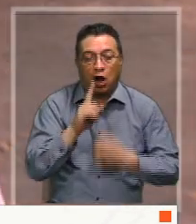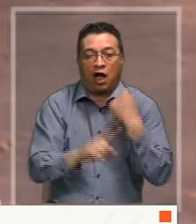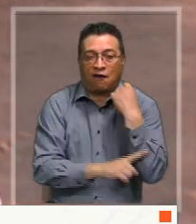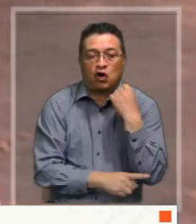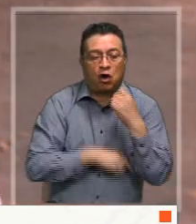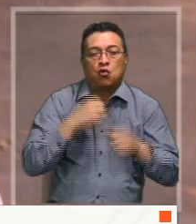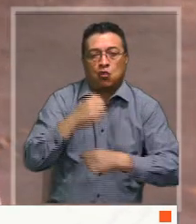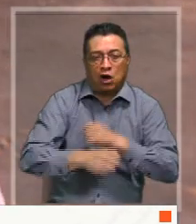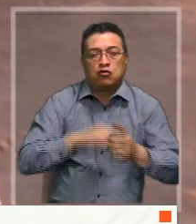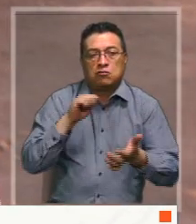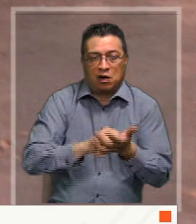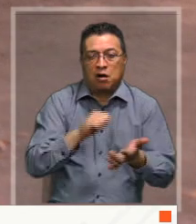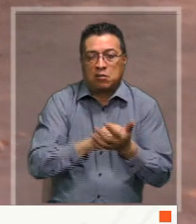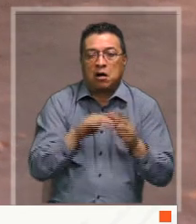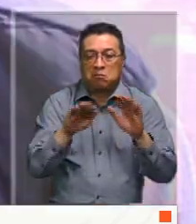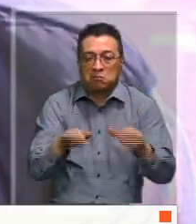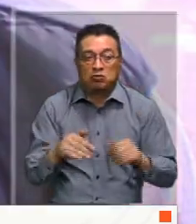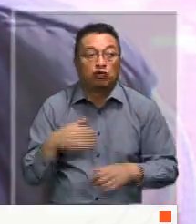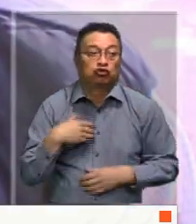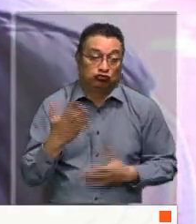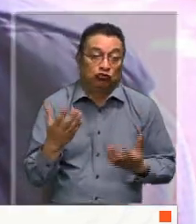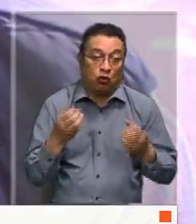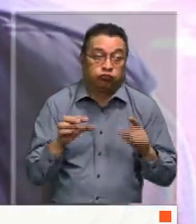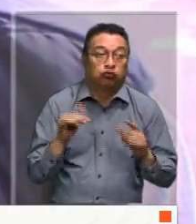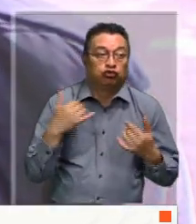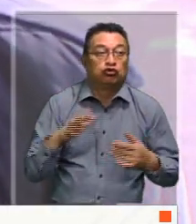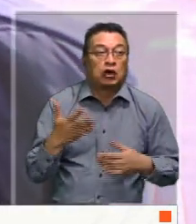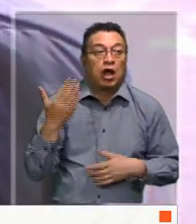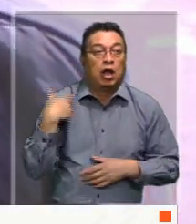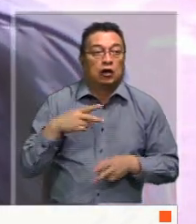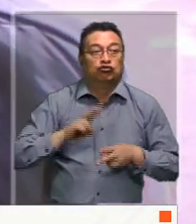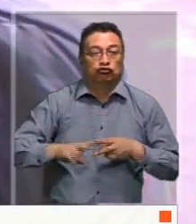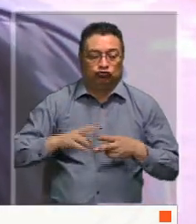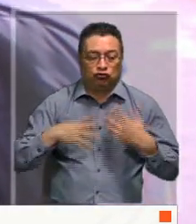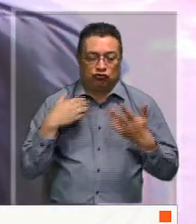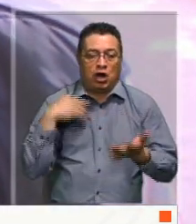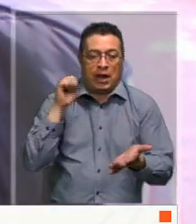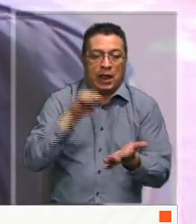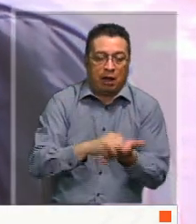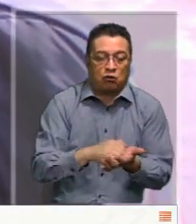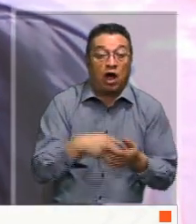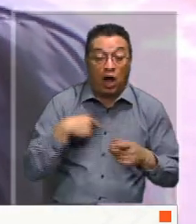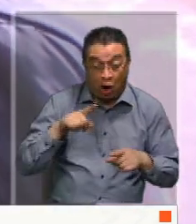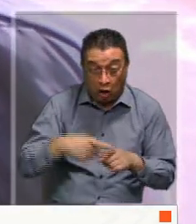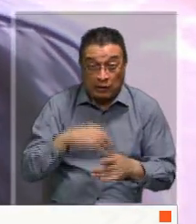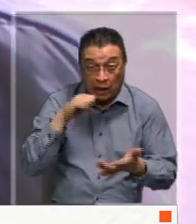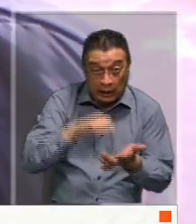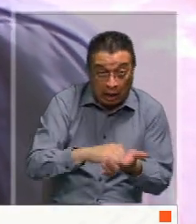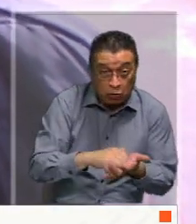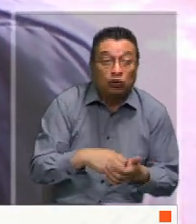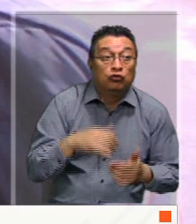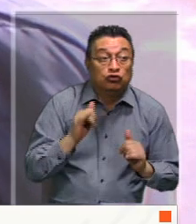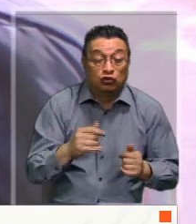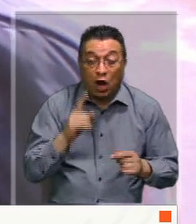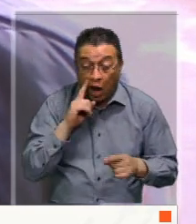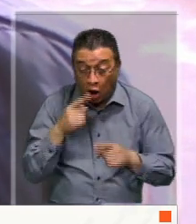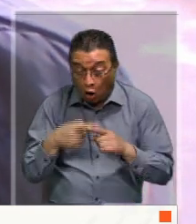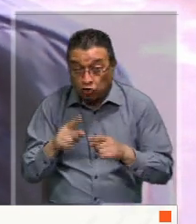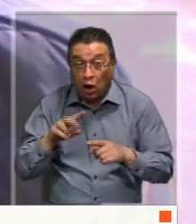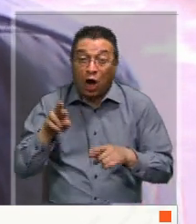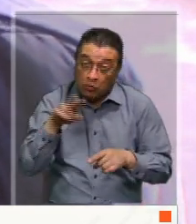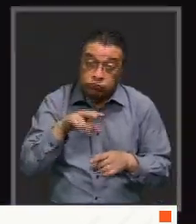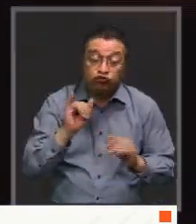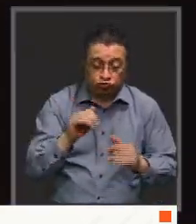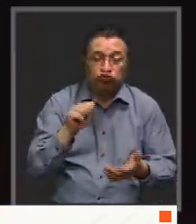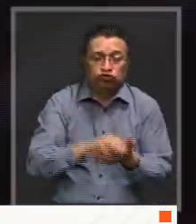todos los años. Sí, sí está la oportunidad, obvio. Yo ya lo he hecho. ¿Y ahora lo vas a hacer? Si existe otra segunda oportunidad, la vamos a